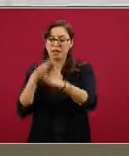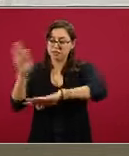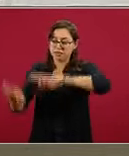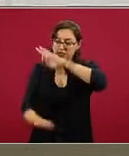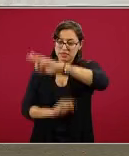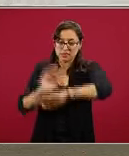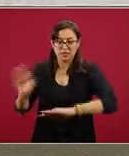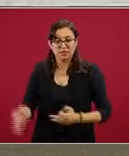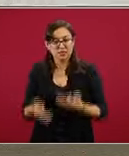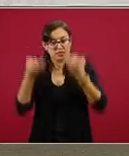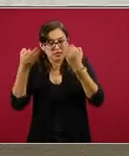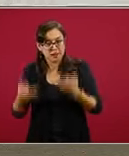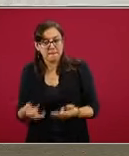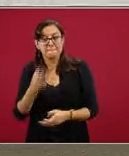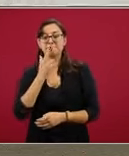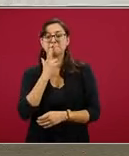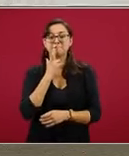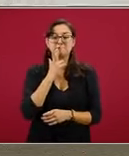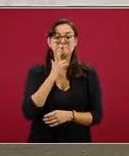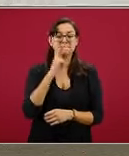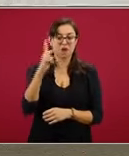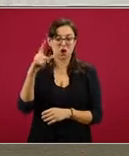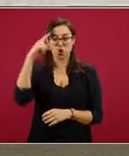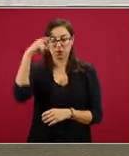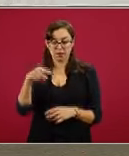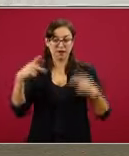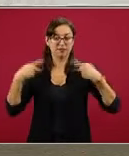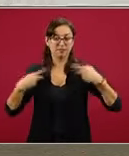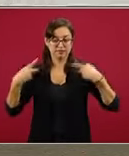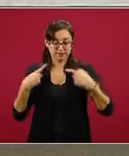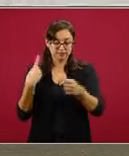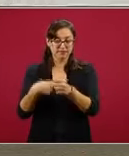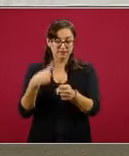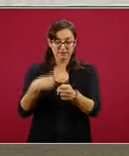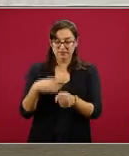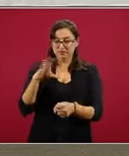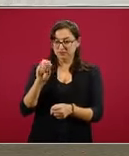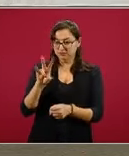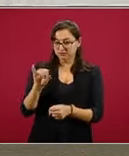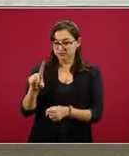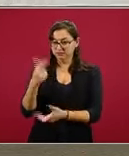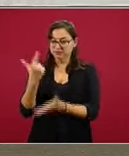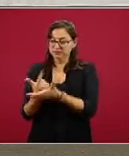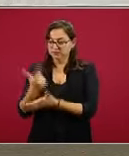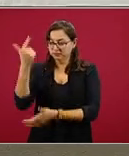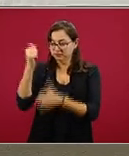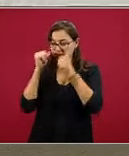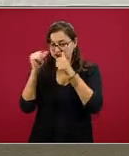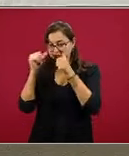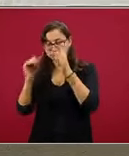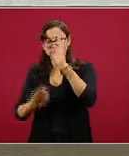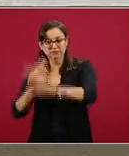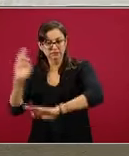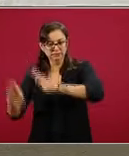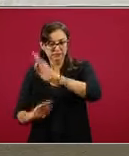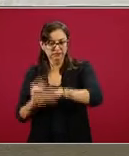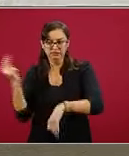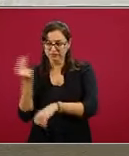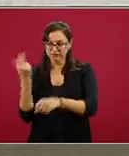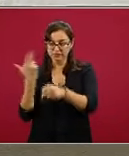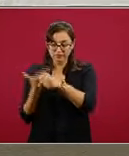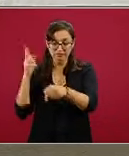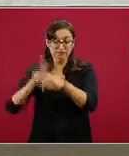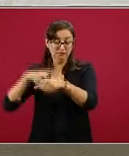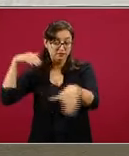adecuado que se debe de llevar a cabo en una persona que tiene COVID grave y que por lo tanto necesita o requiere